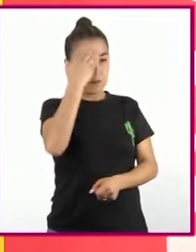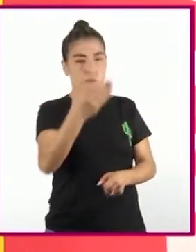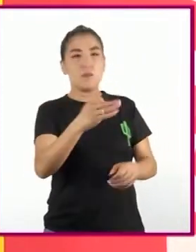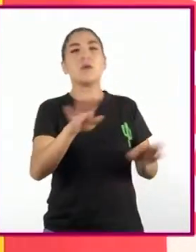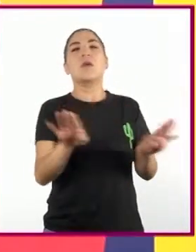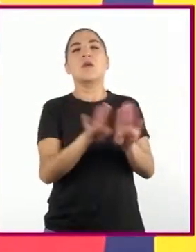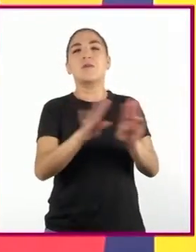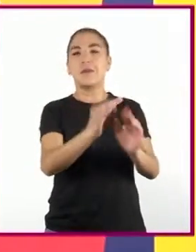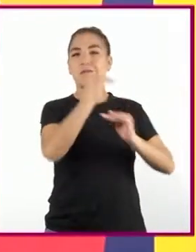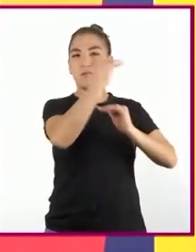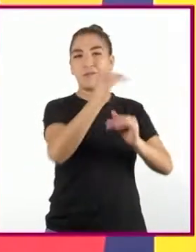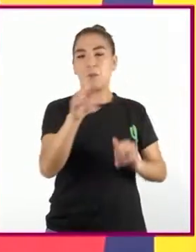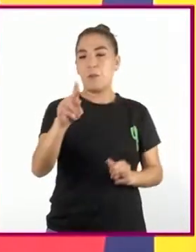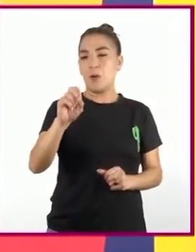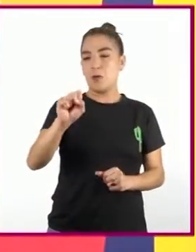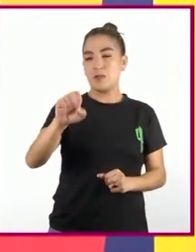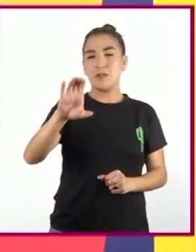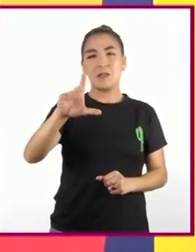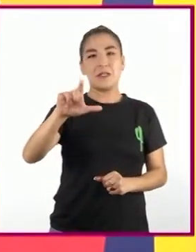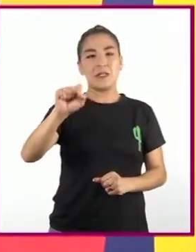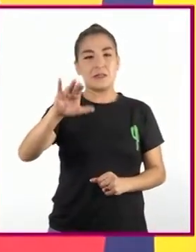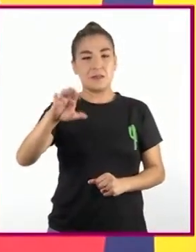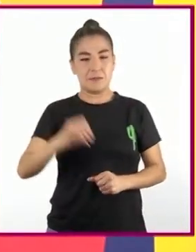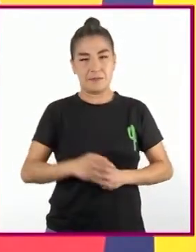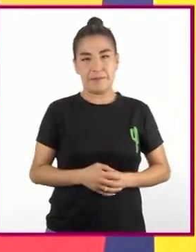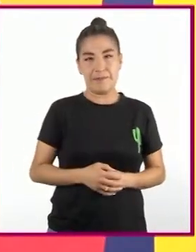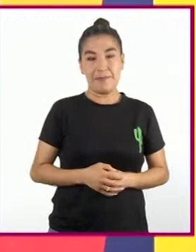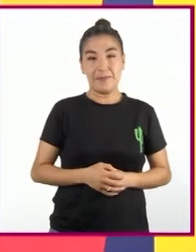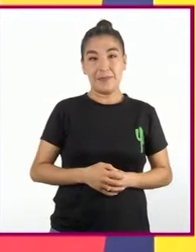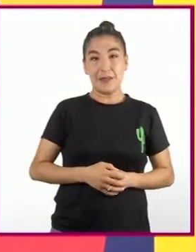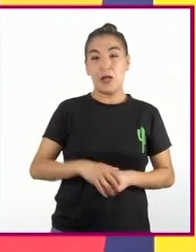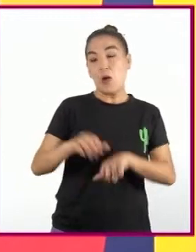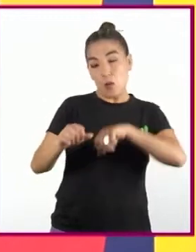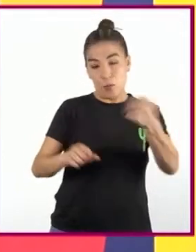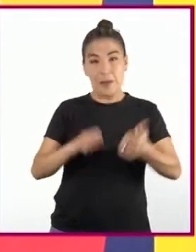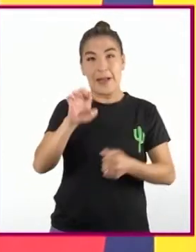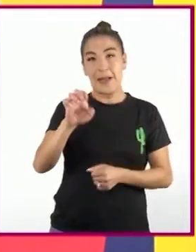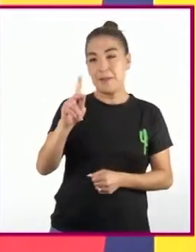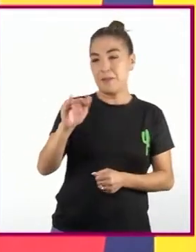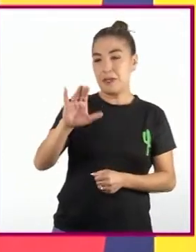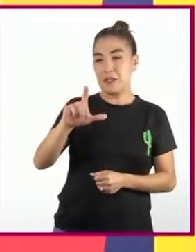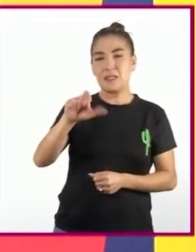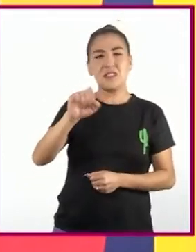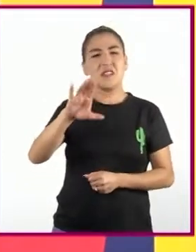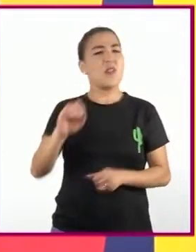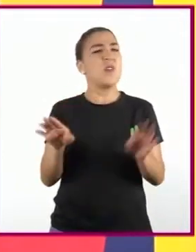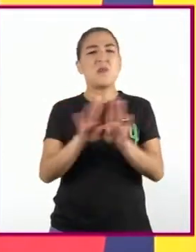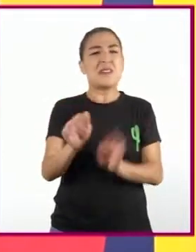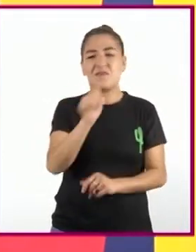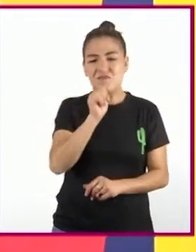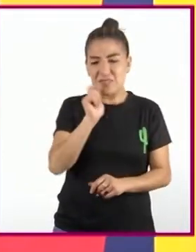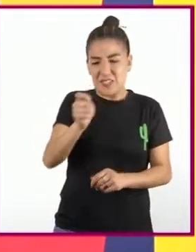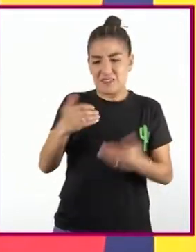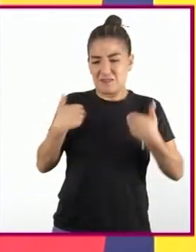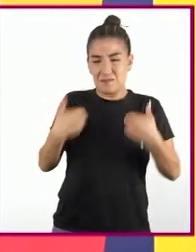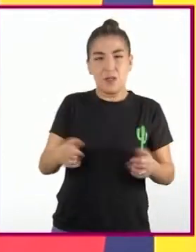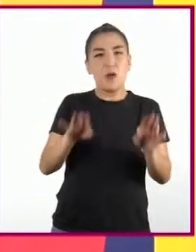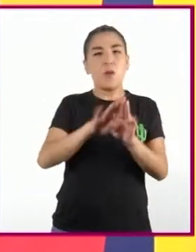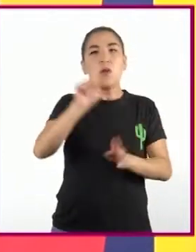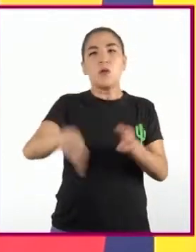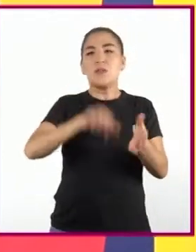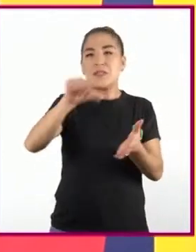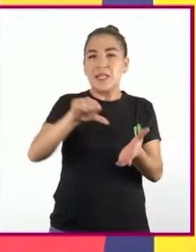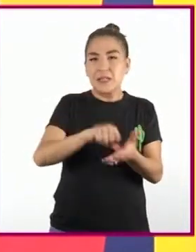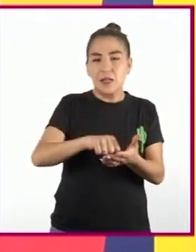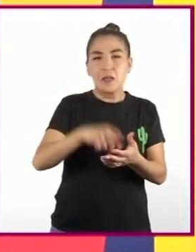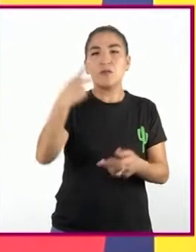posclásico. En el Epiclásico se encadenan de una manera aún no comprendida el altiplano central, la